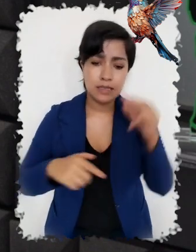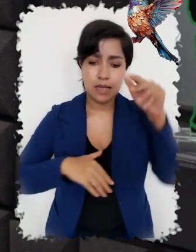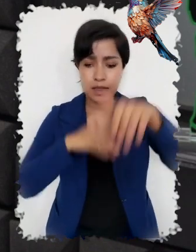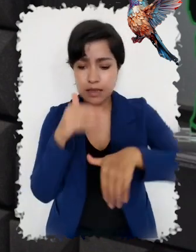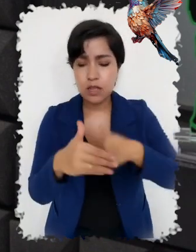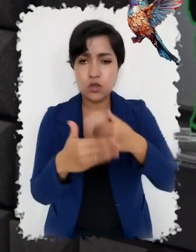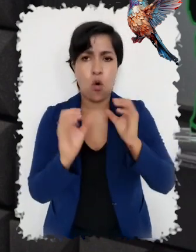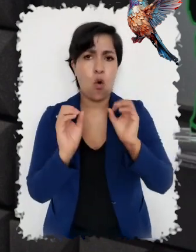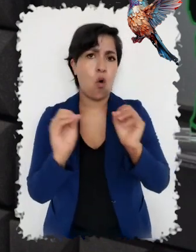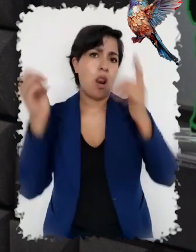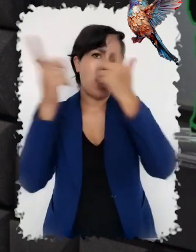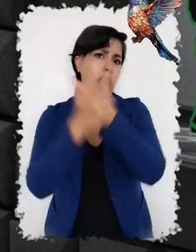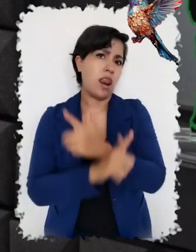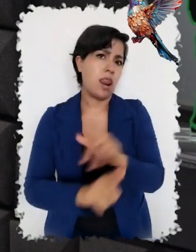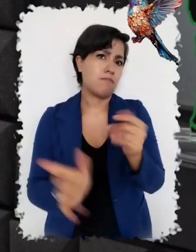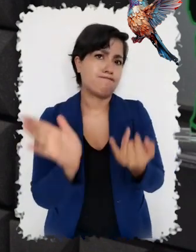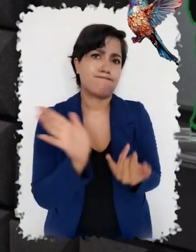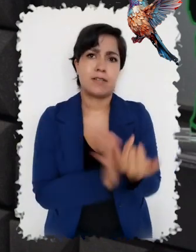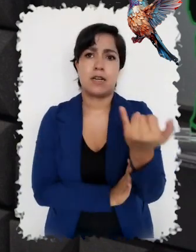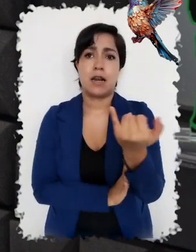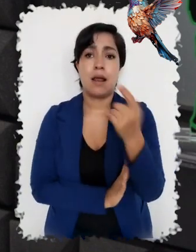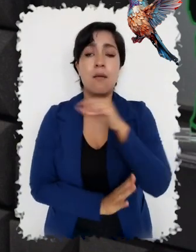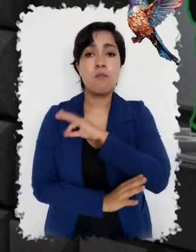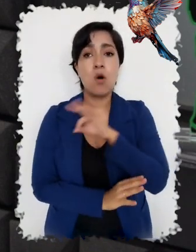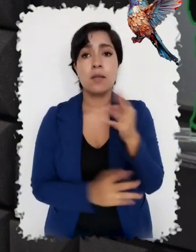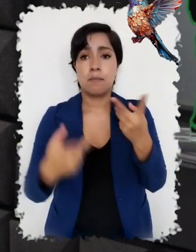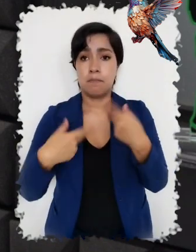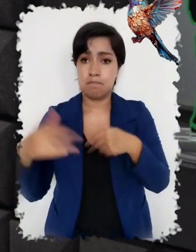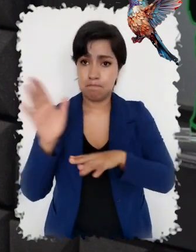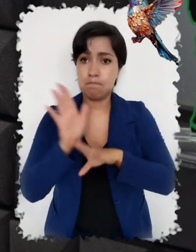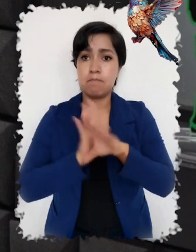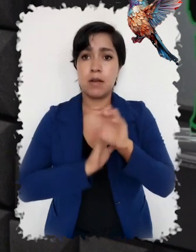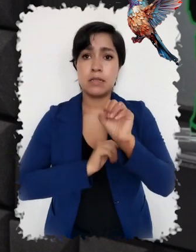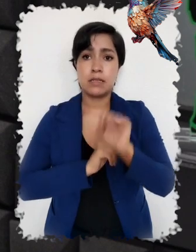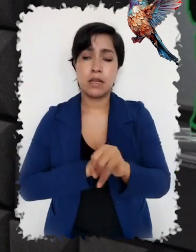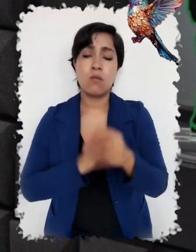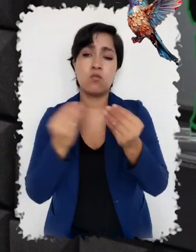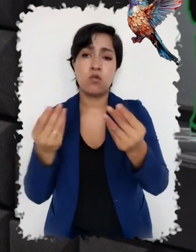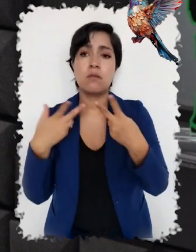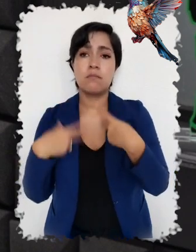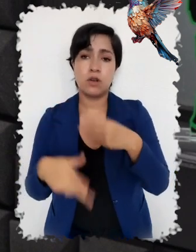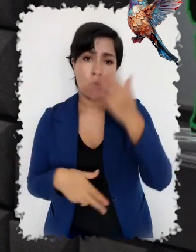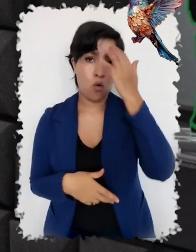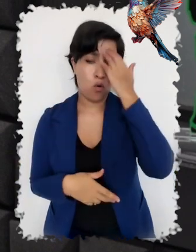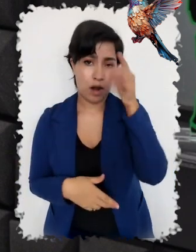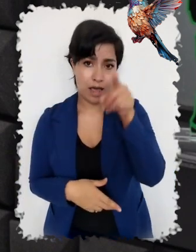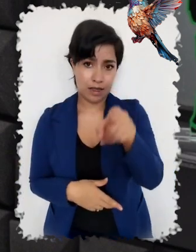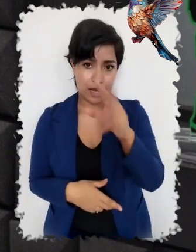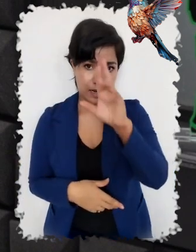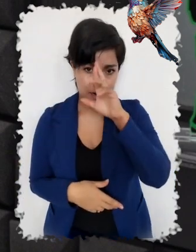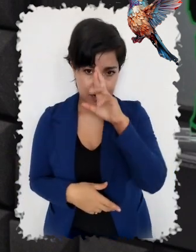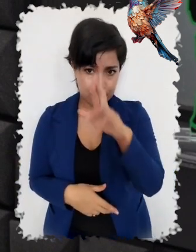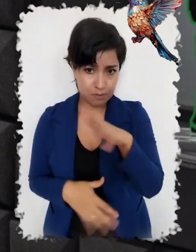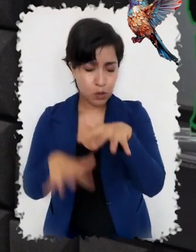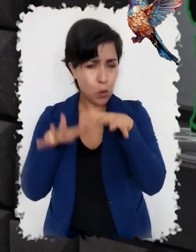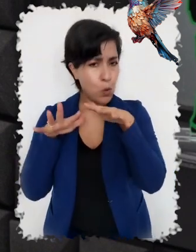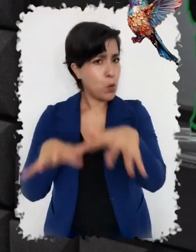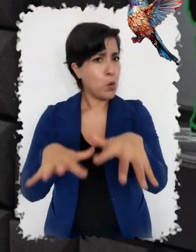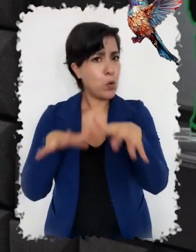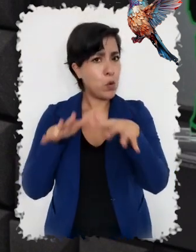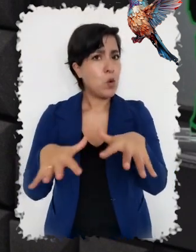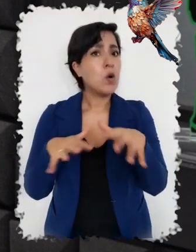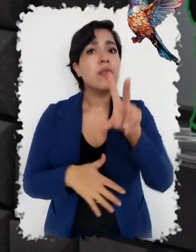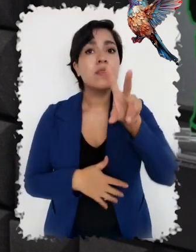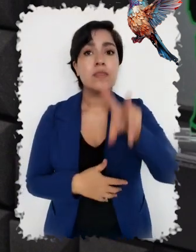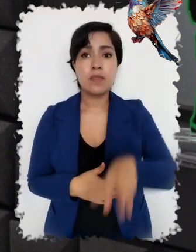que elijan la gente se puede superar Entonces yo yo creo que sí mucha gente te conoce mucha gente te respeta te admira y